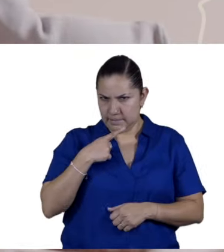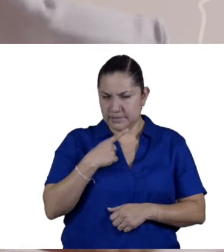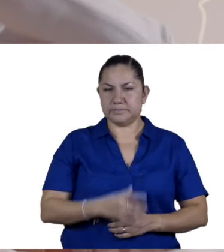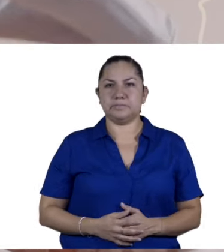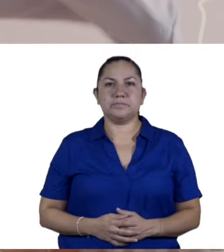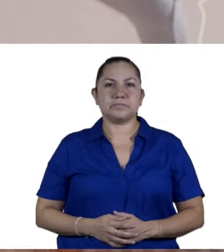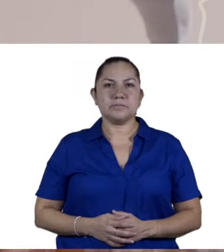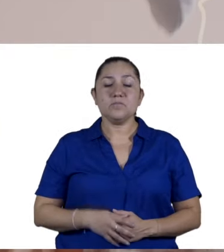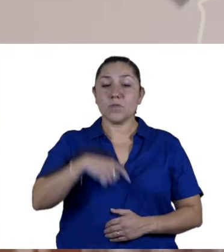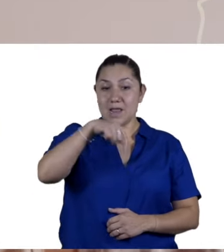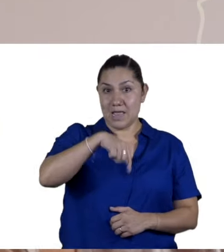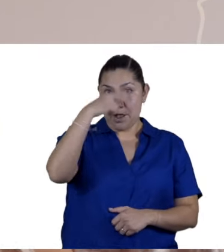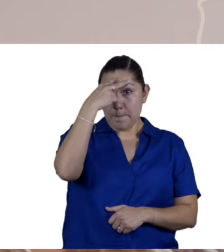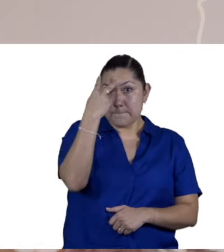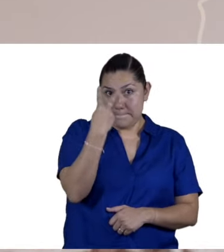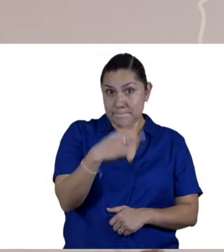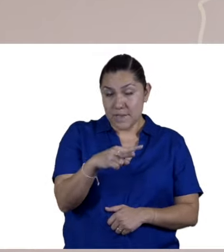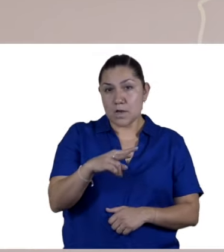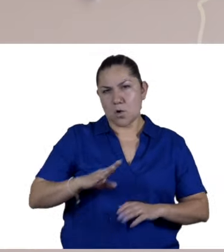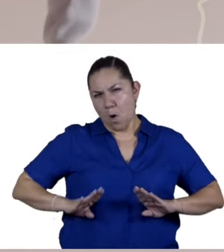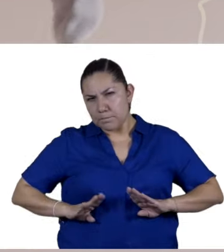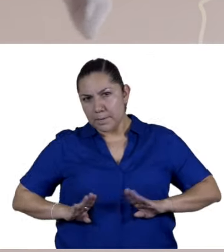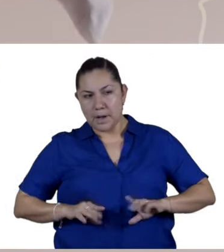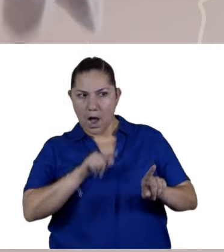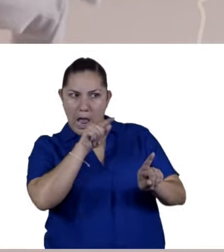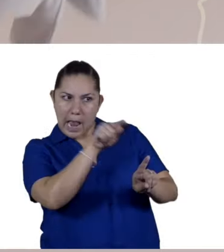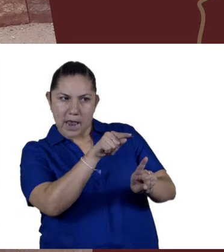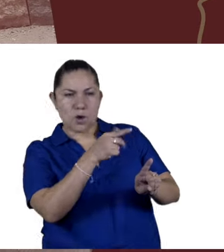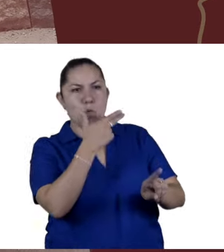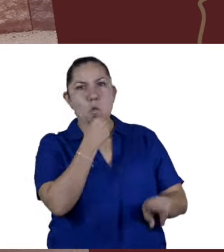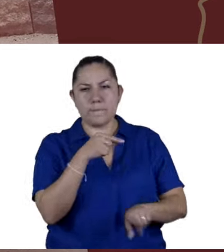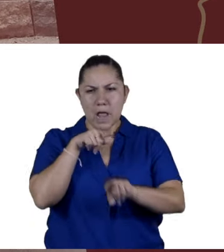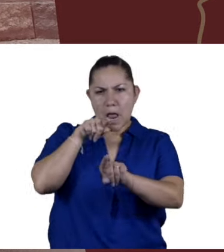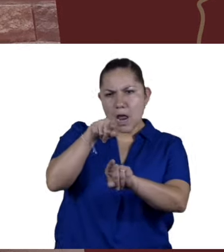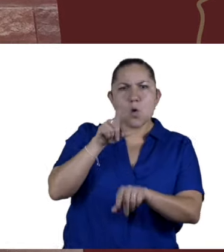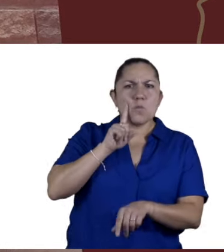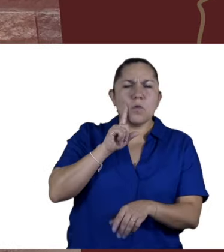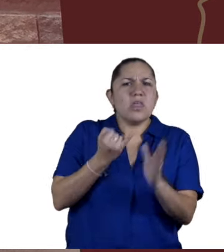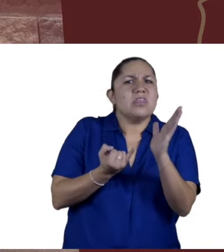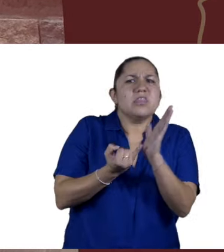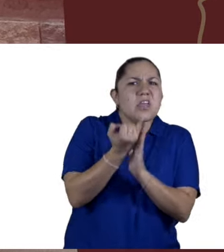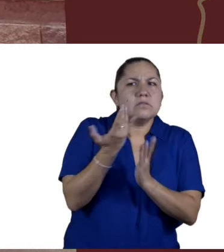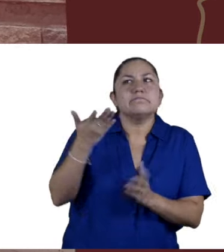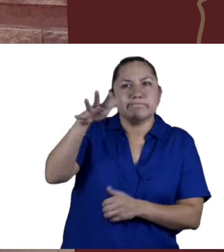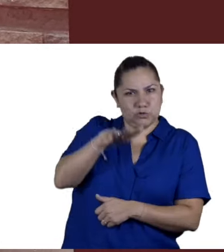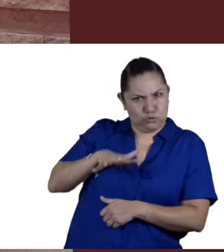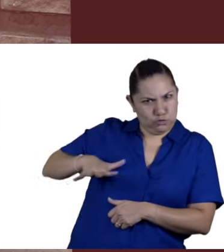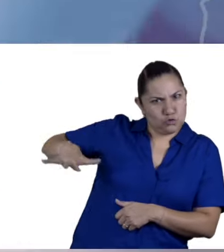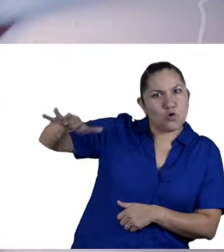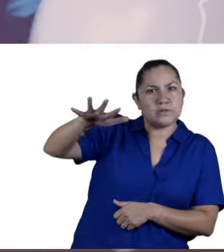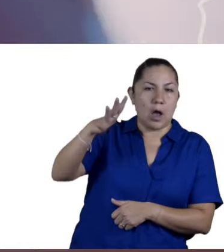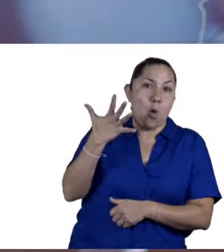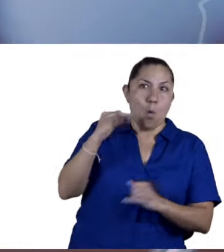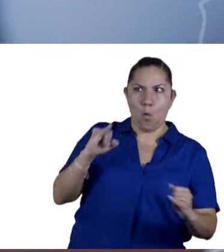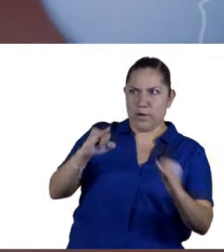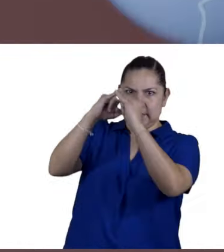En México, la categorización de un hombre o una mujer es un acto social, cultural e